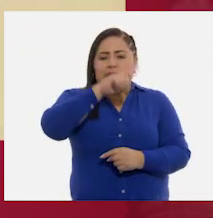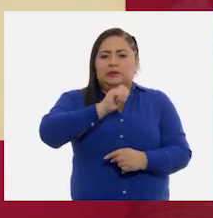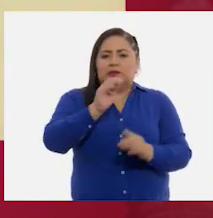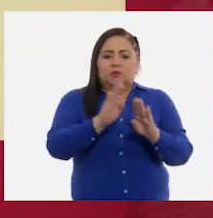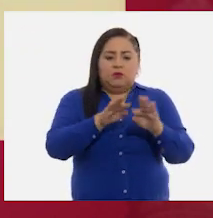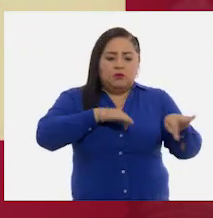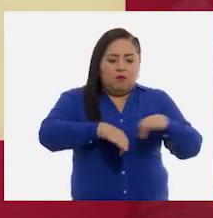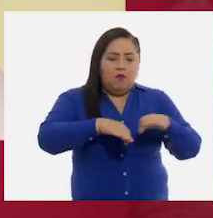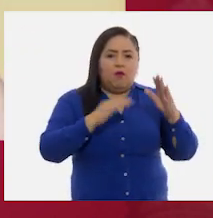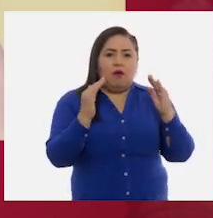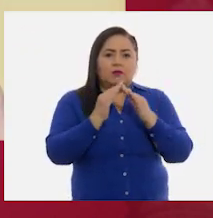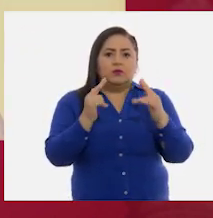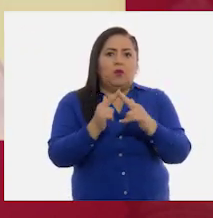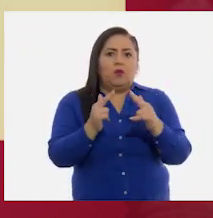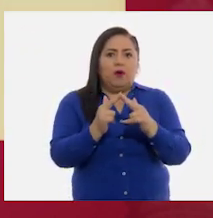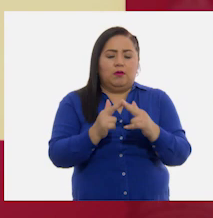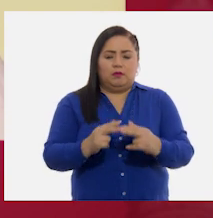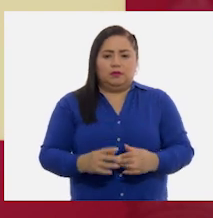del hogar.